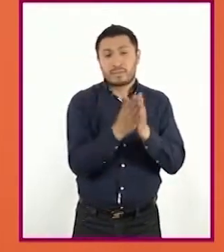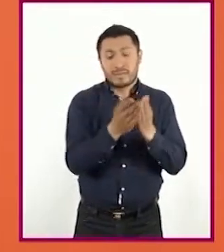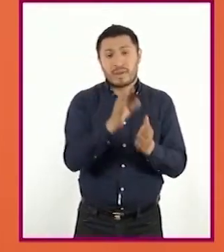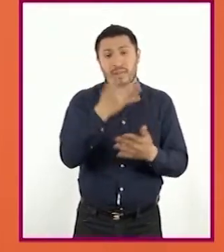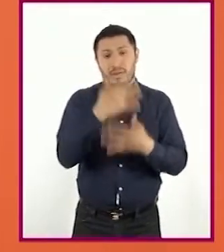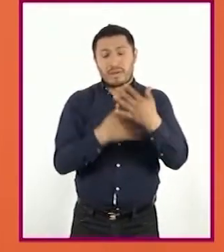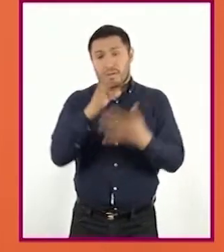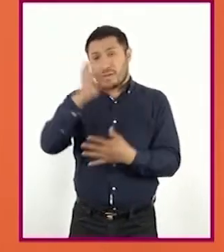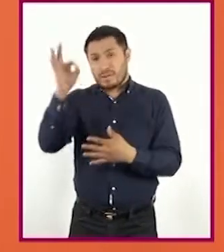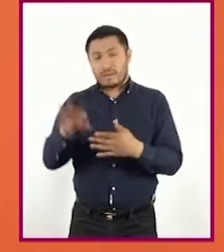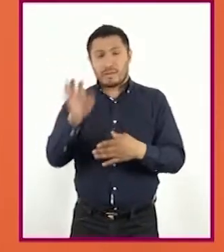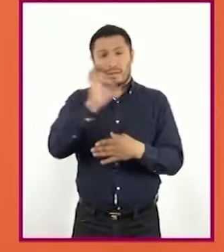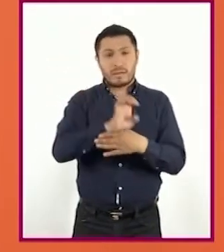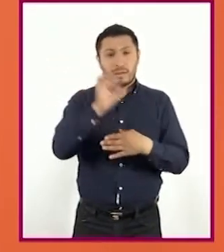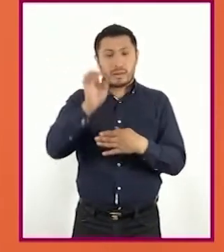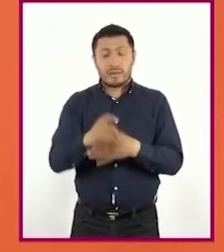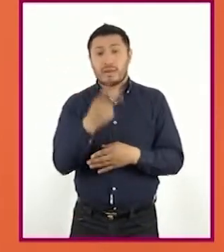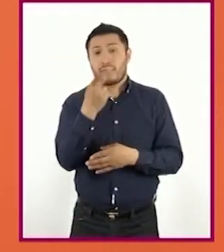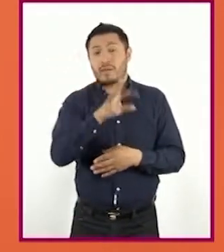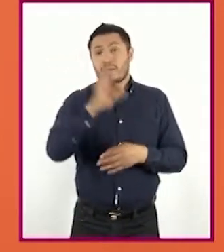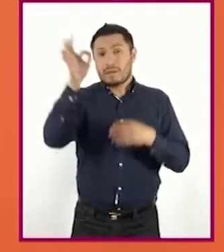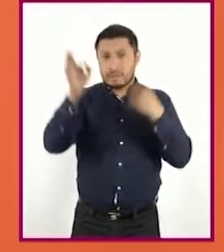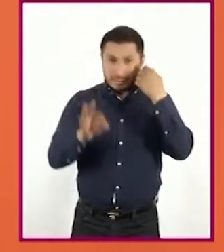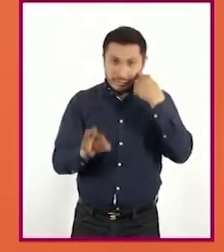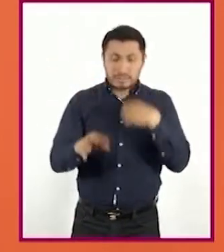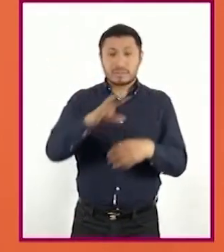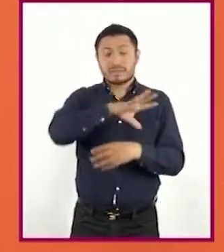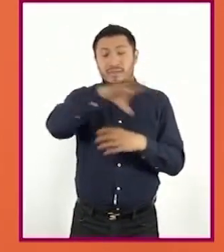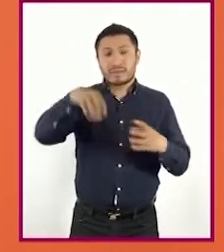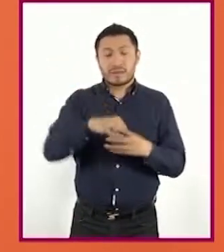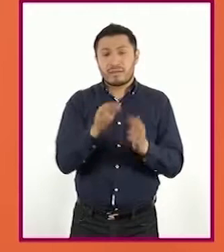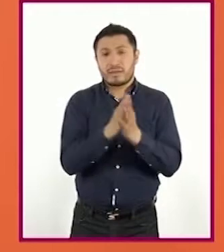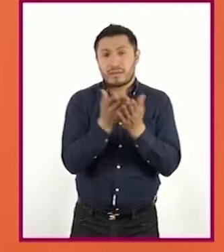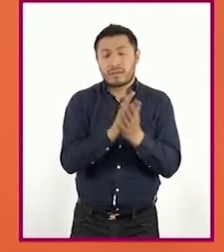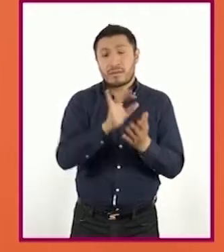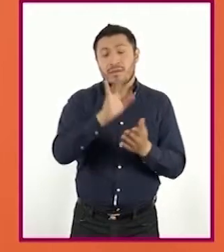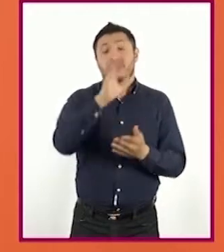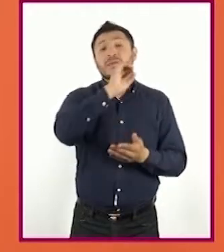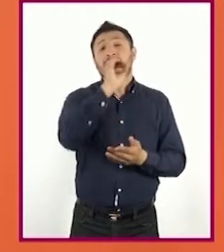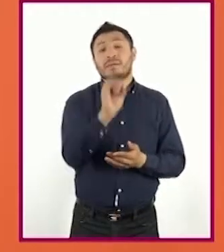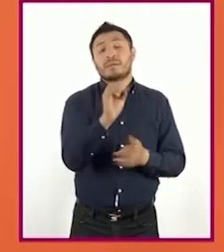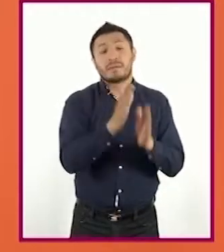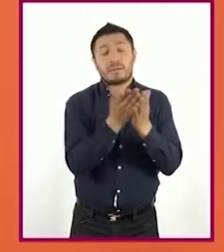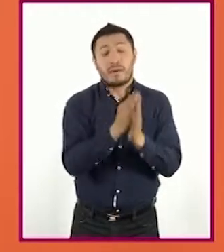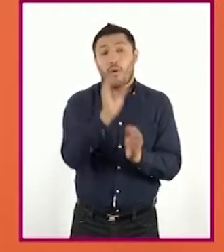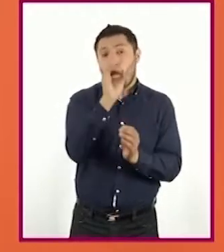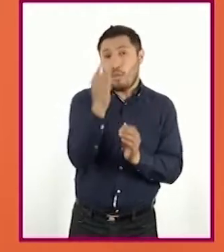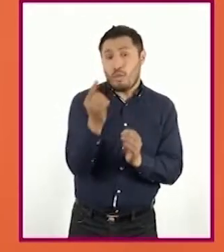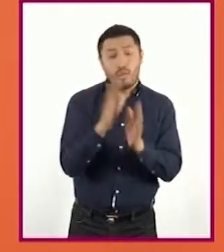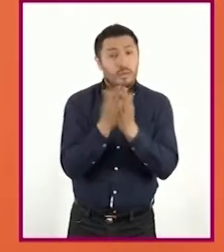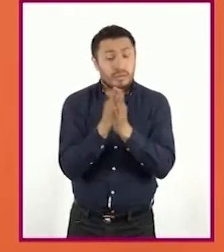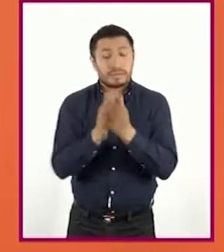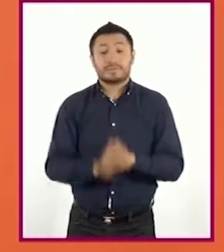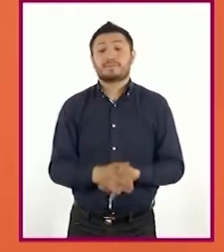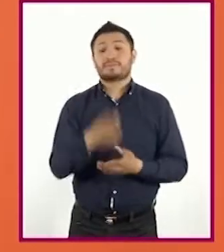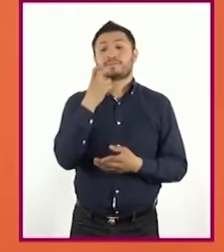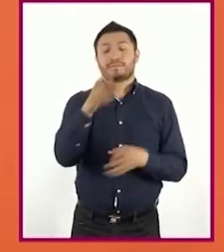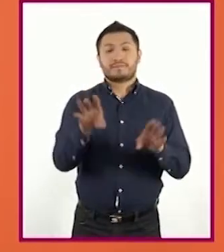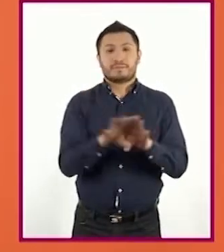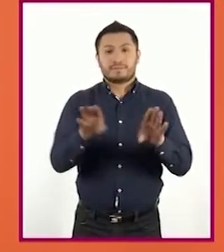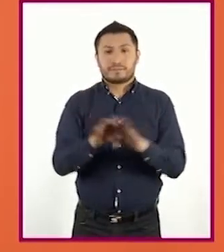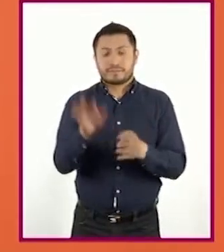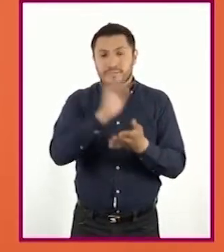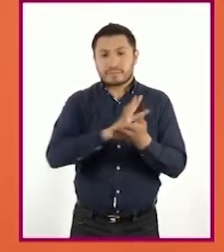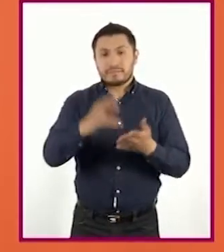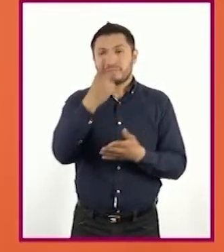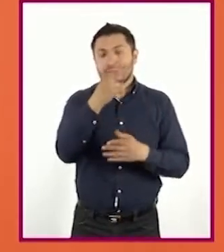15%. Entonces, 25% son los que leyeron 0 libros o un libro. Eso hace que los que